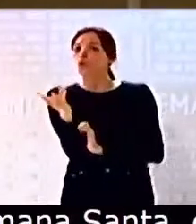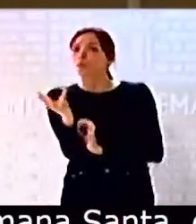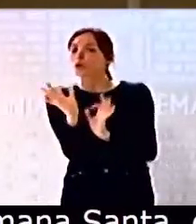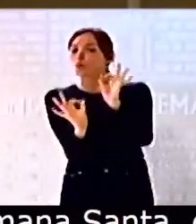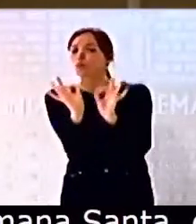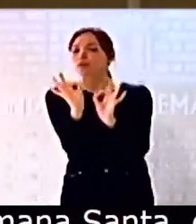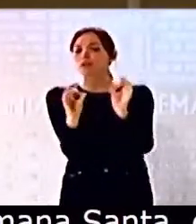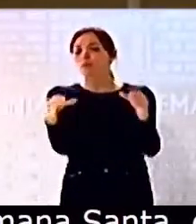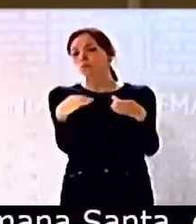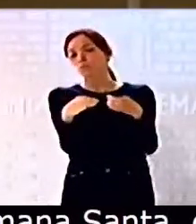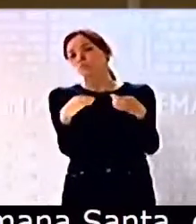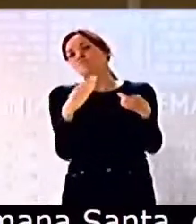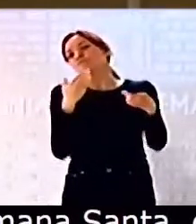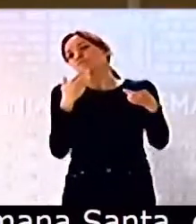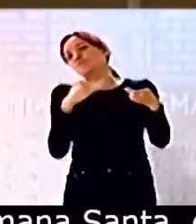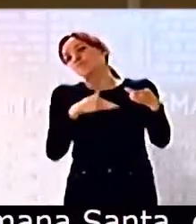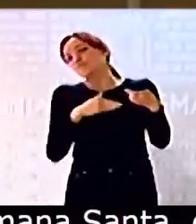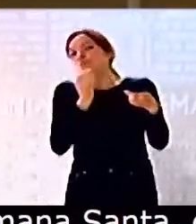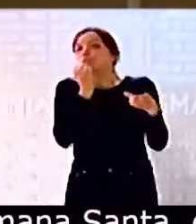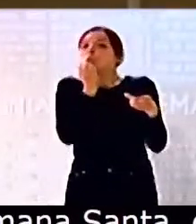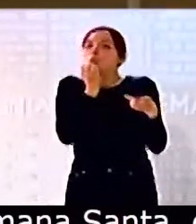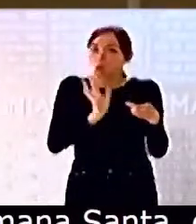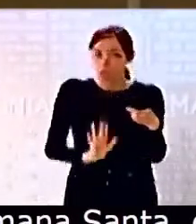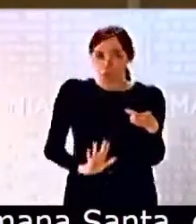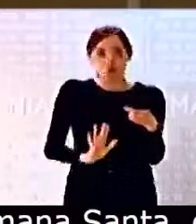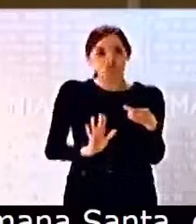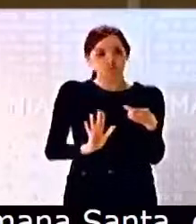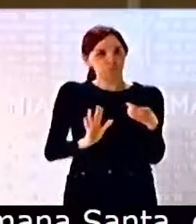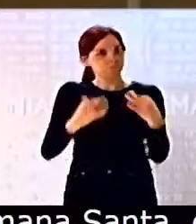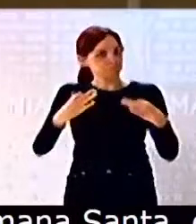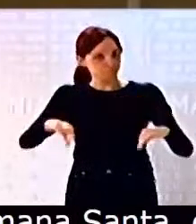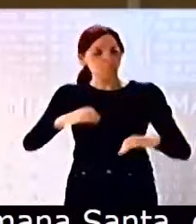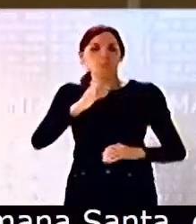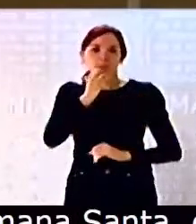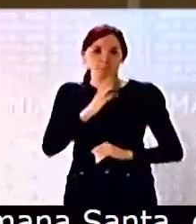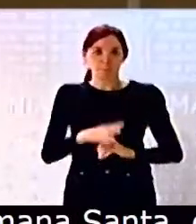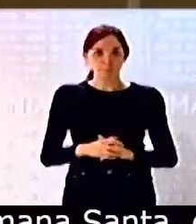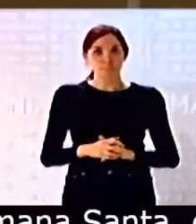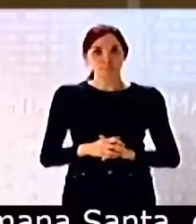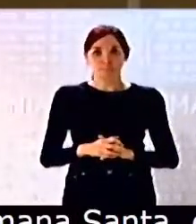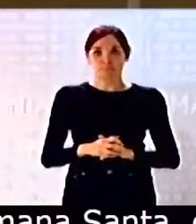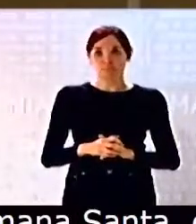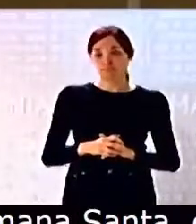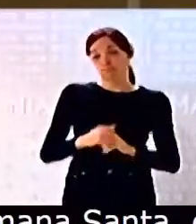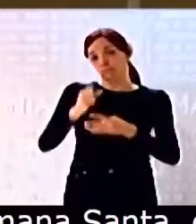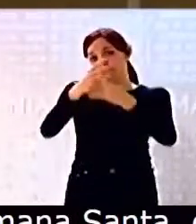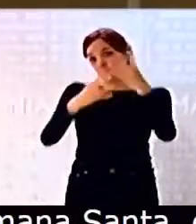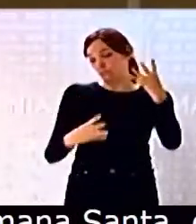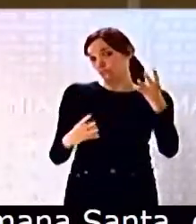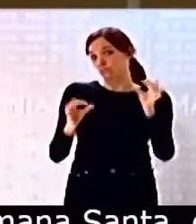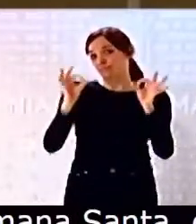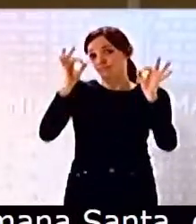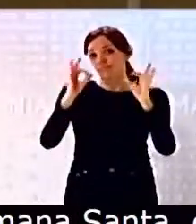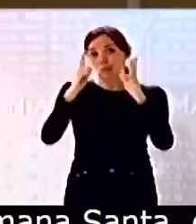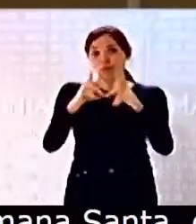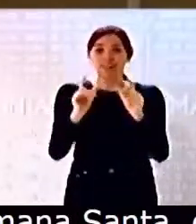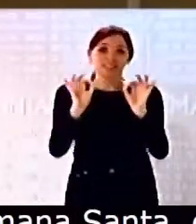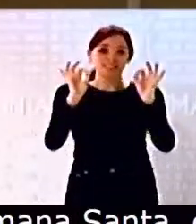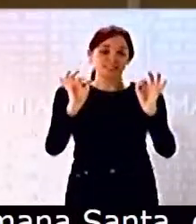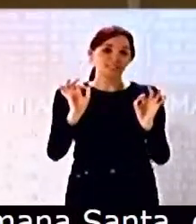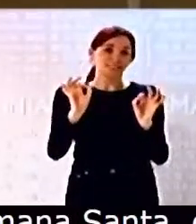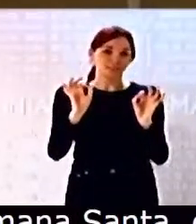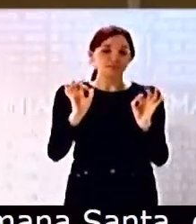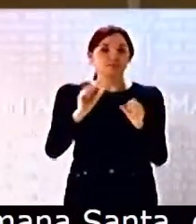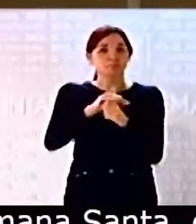razonable dentro de lo que está siendo esta pandemia, una